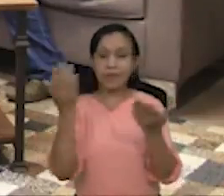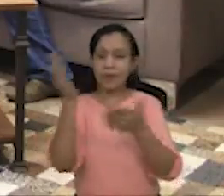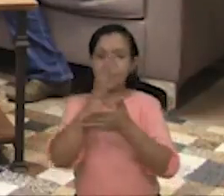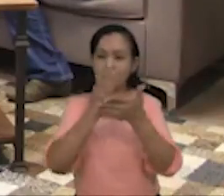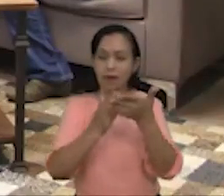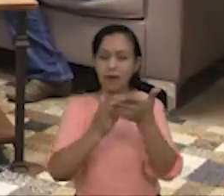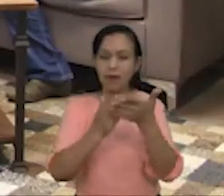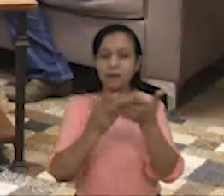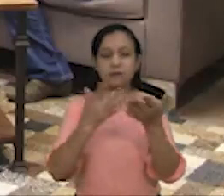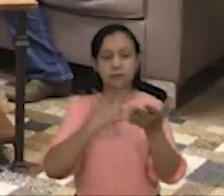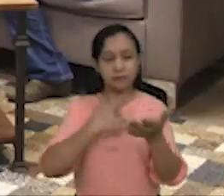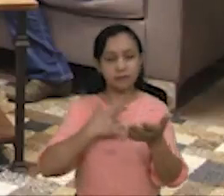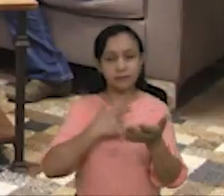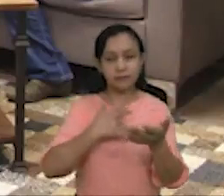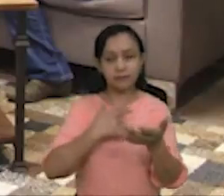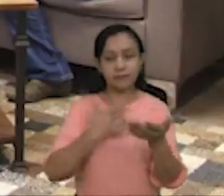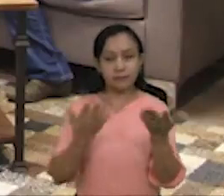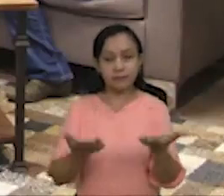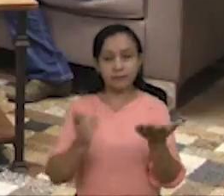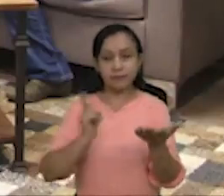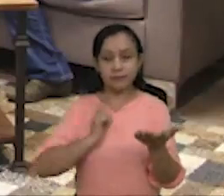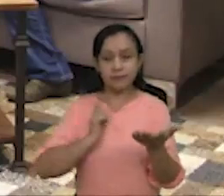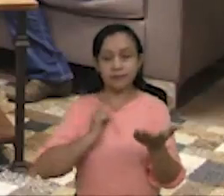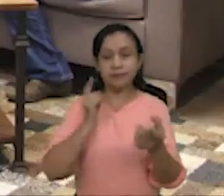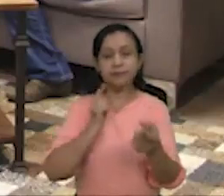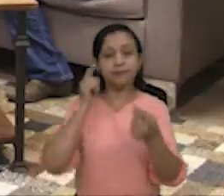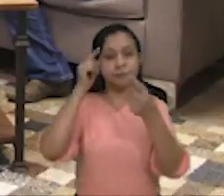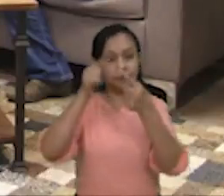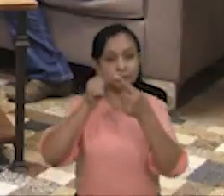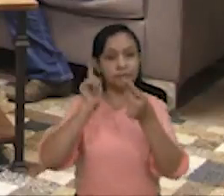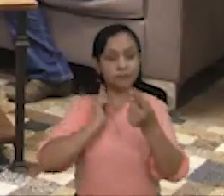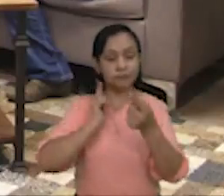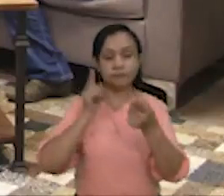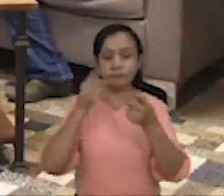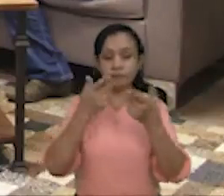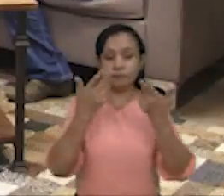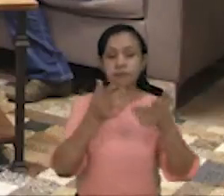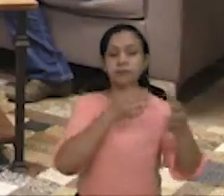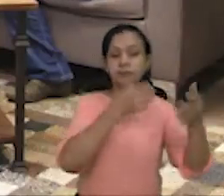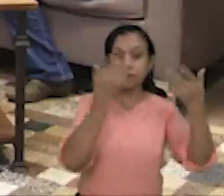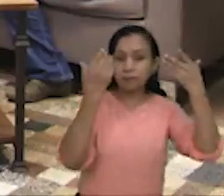te demanda que vos tengas un objetivo, pero que tengas que argumentar ese